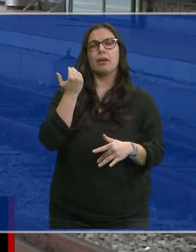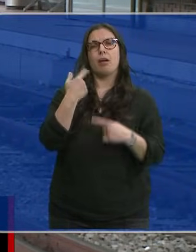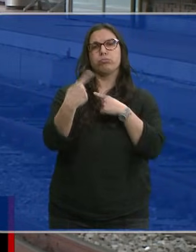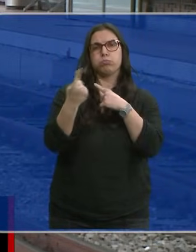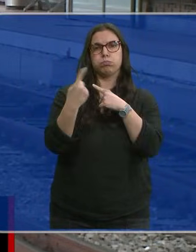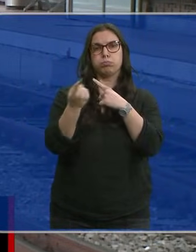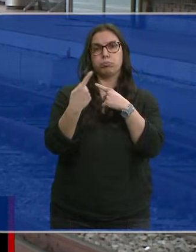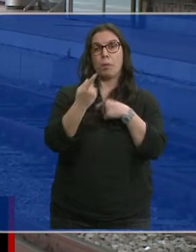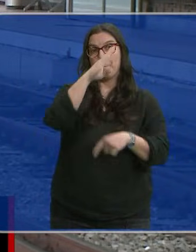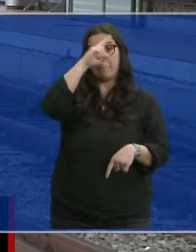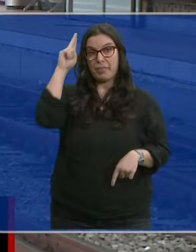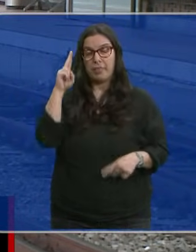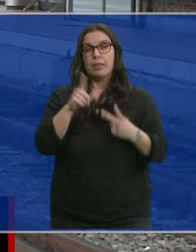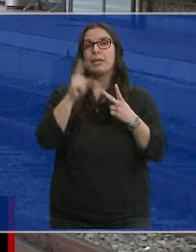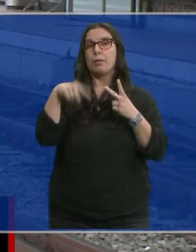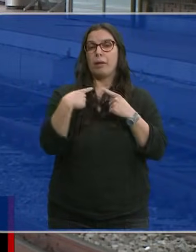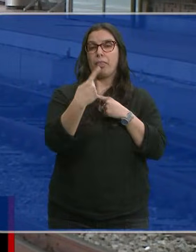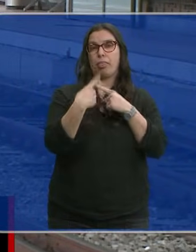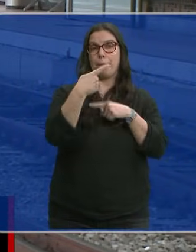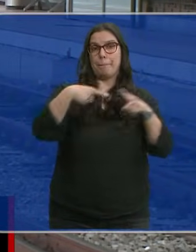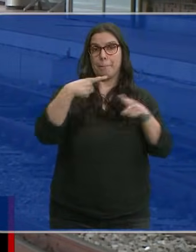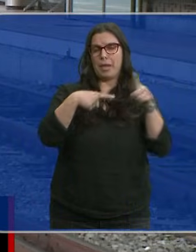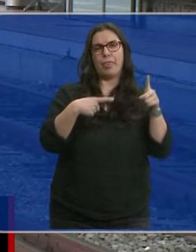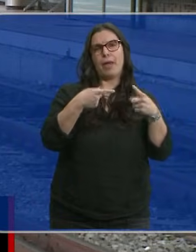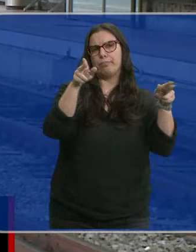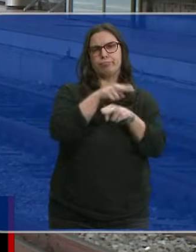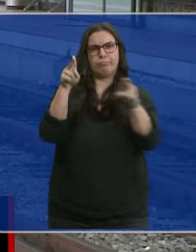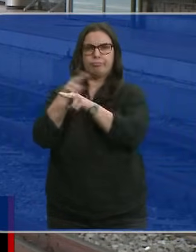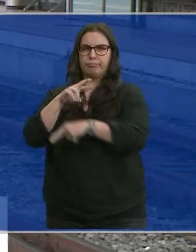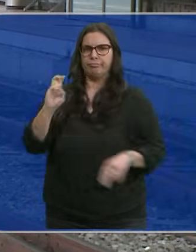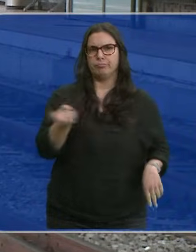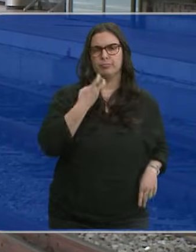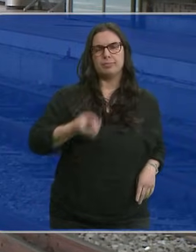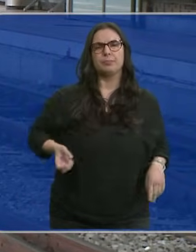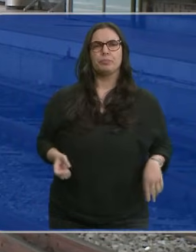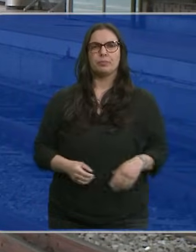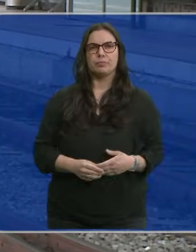conexiones por alta velocidad con Madrid y también algunas de media distancia han tenido que ser canceladas.